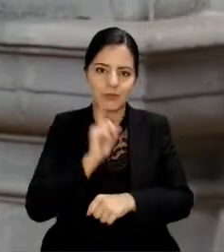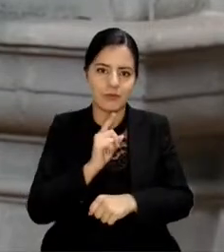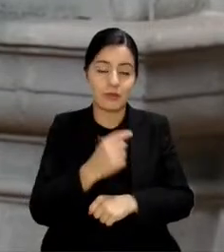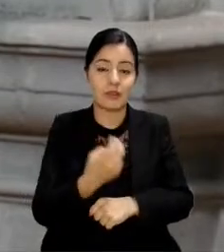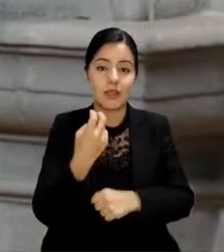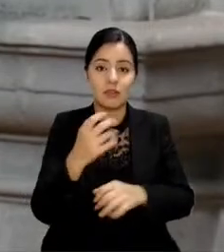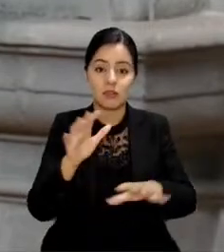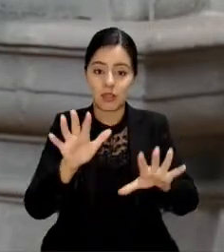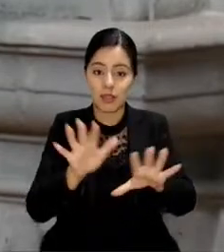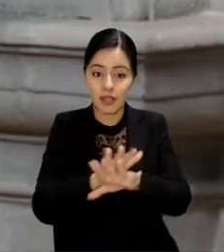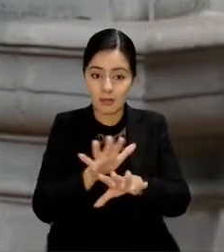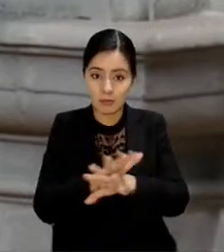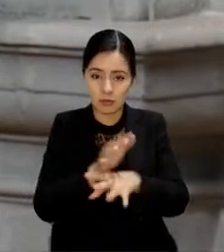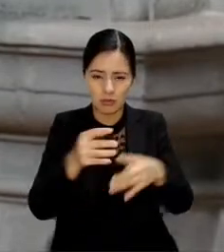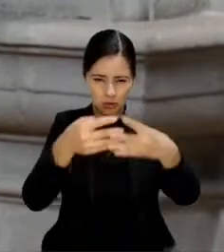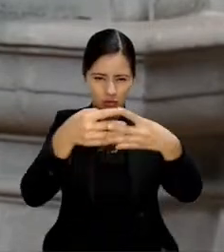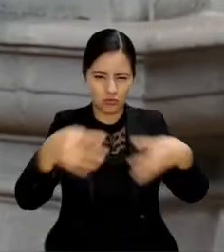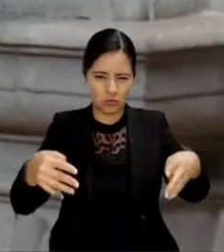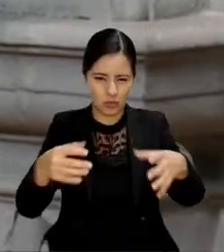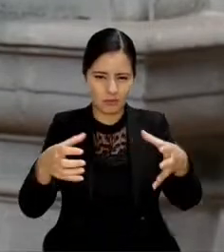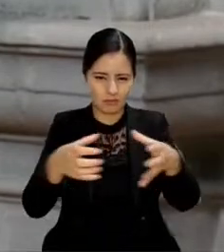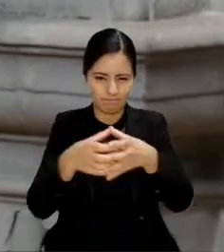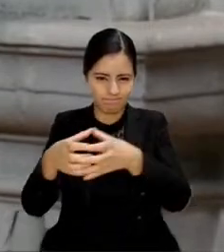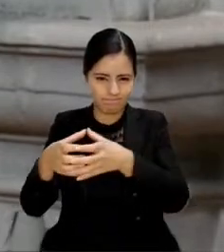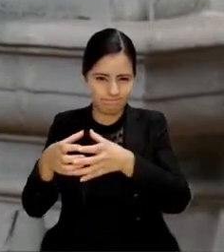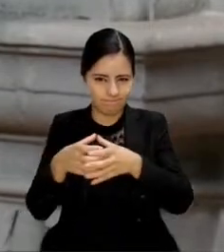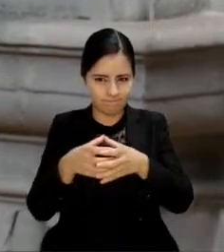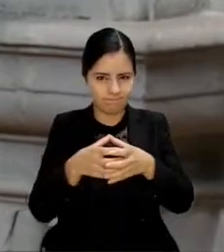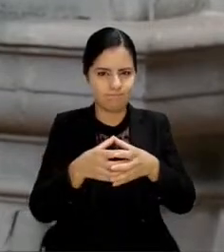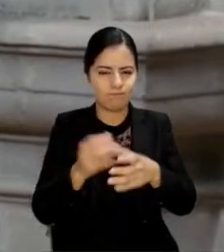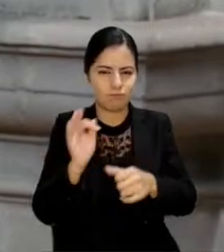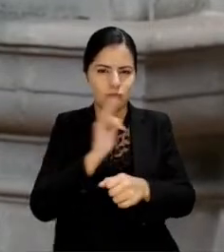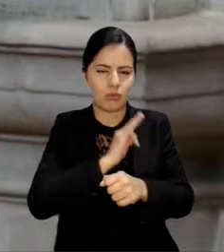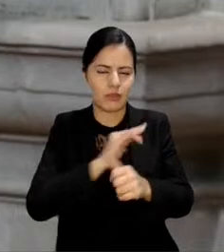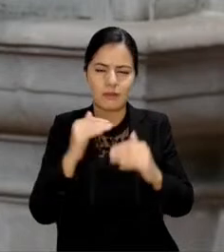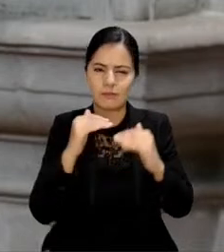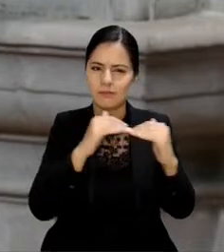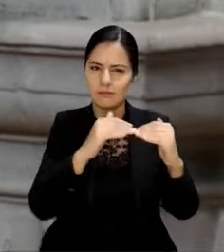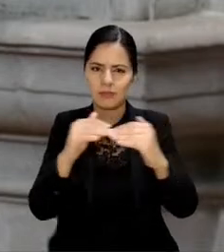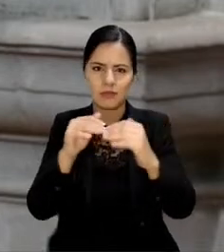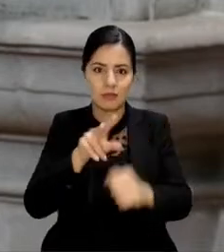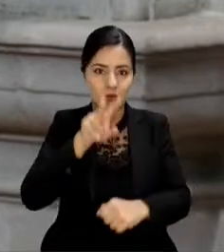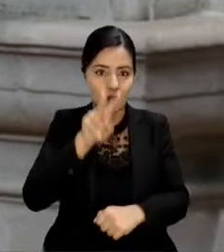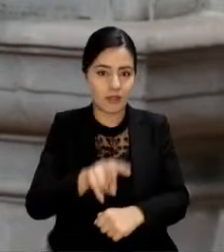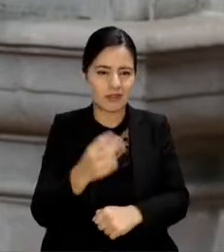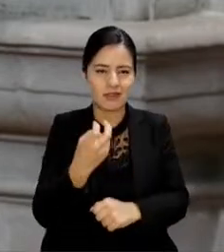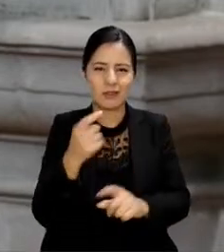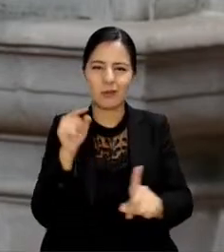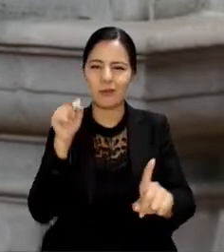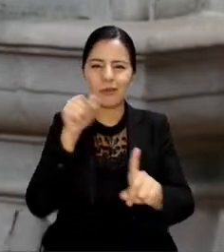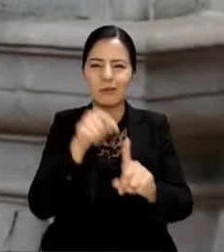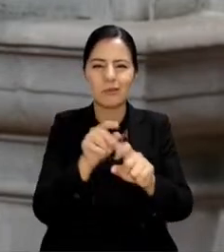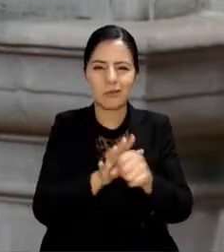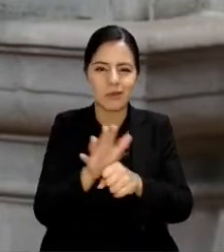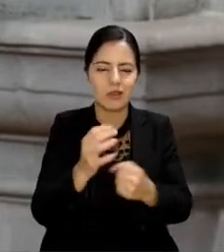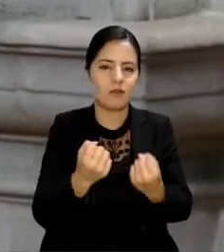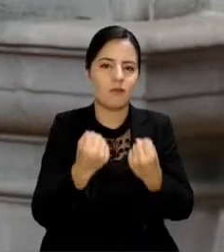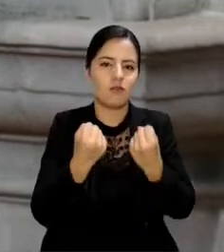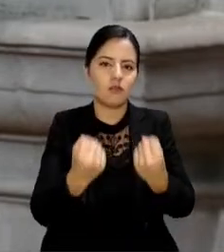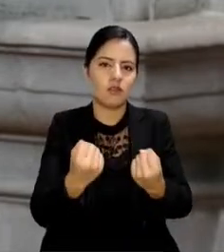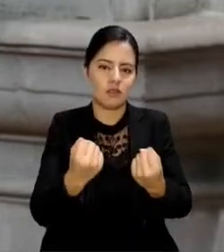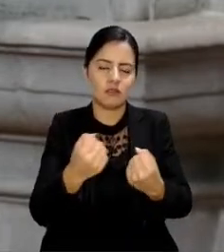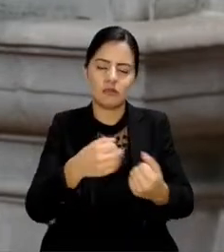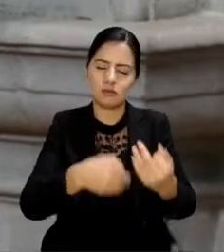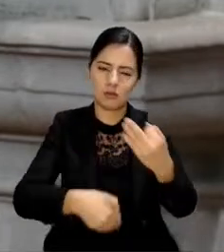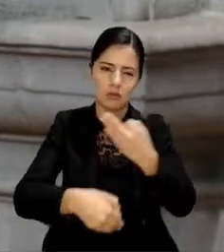la estructura y operaciones legislativas para garantizar la paridad y una cultura parlamentaria inclusiva busca fortalecer esta responsabilidad